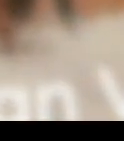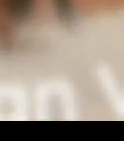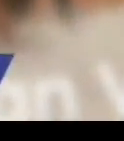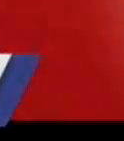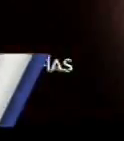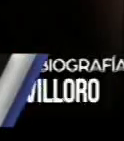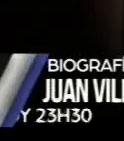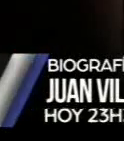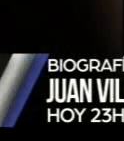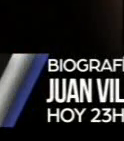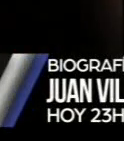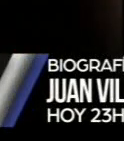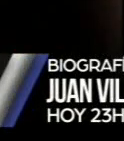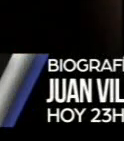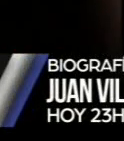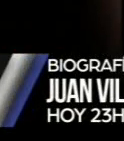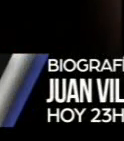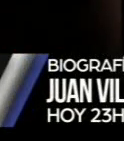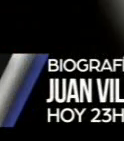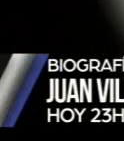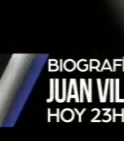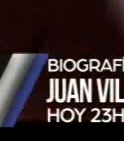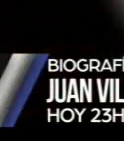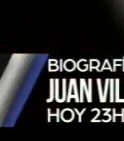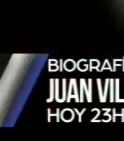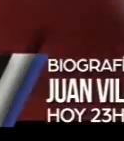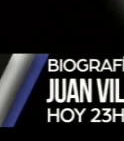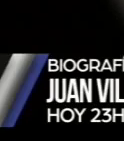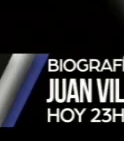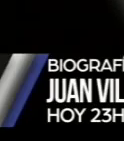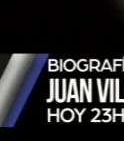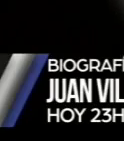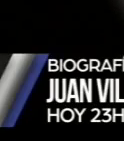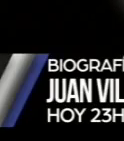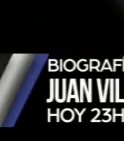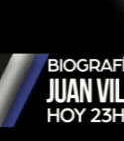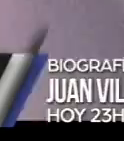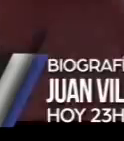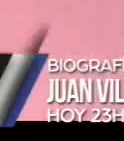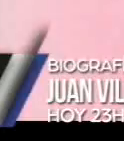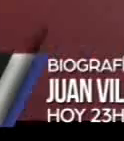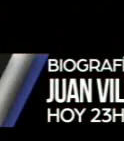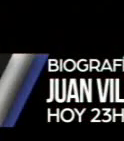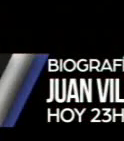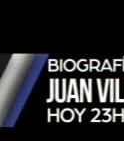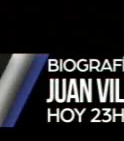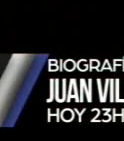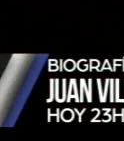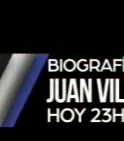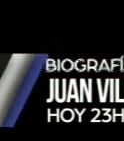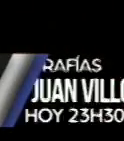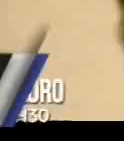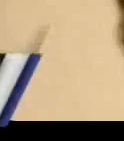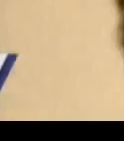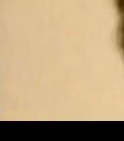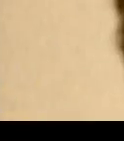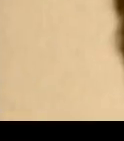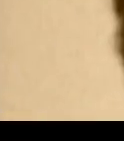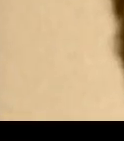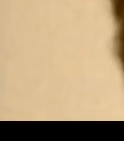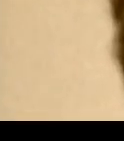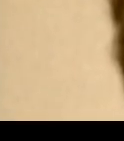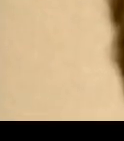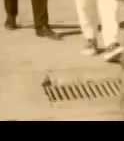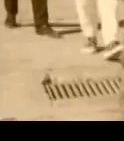afectar mi vida. Juan Villoro es un escritor mexicano considerado como una de las voces más destacadas de la literatura latinoamericana